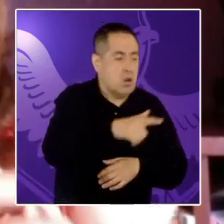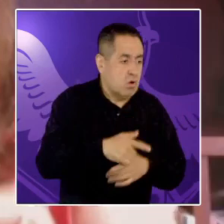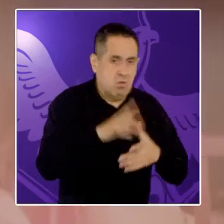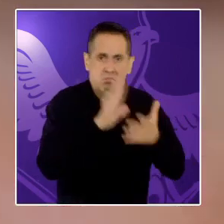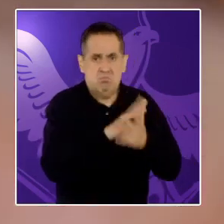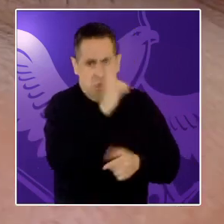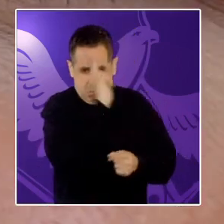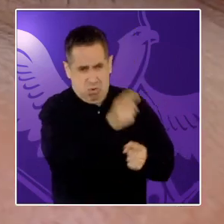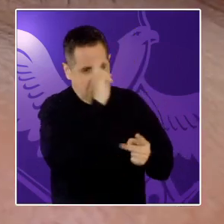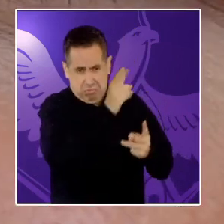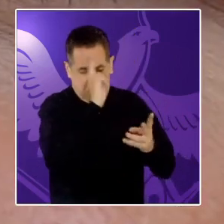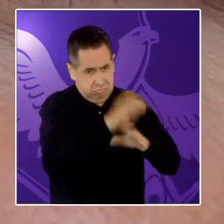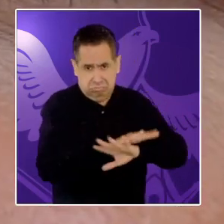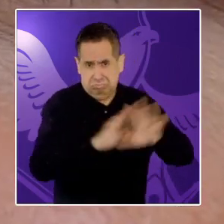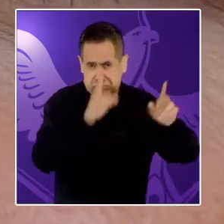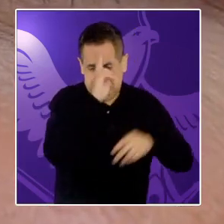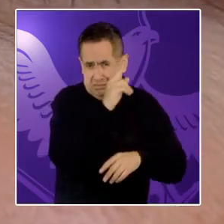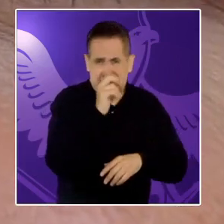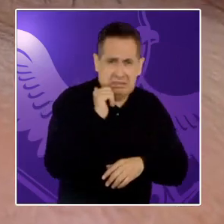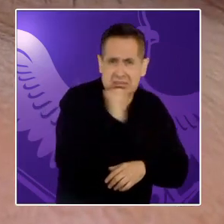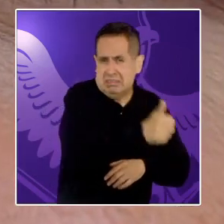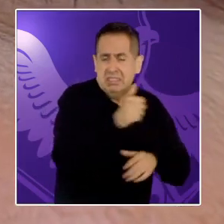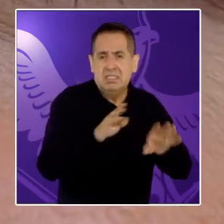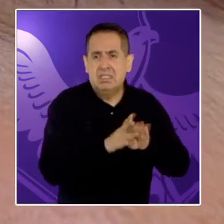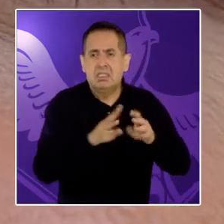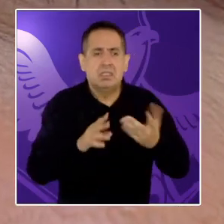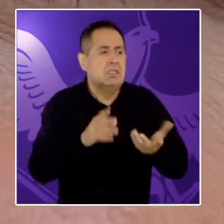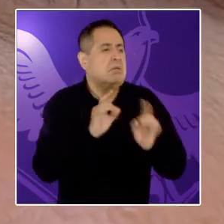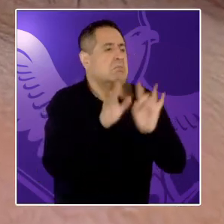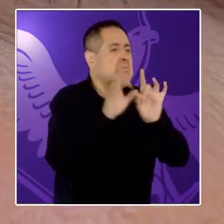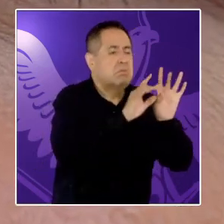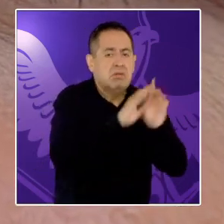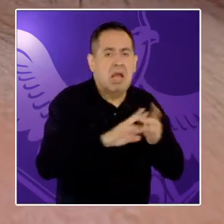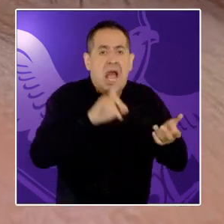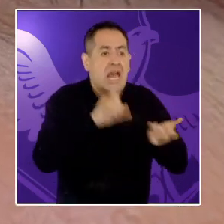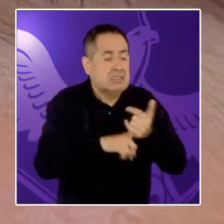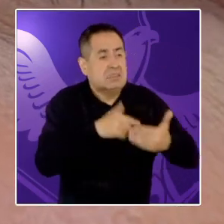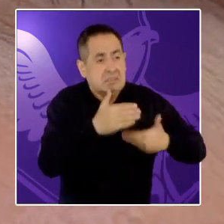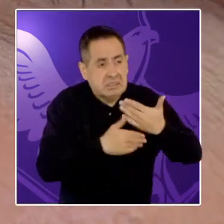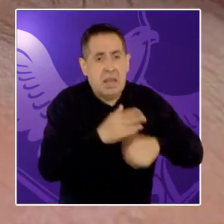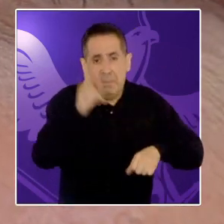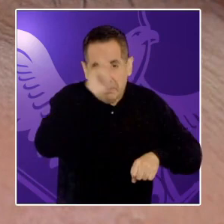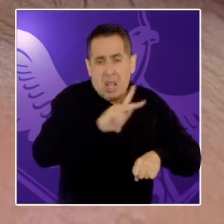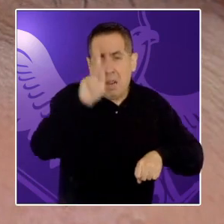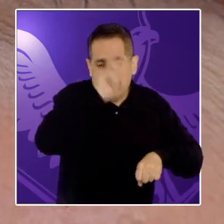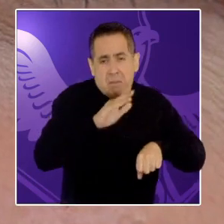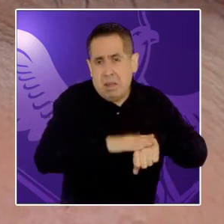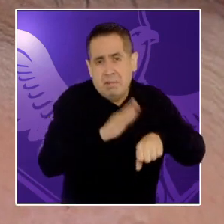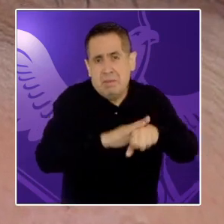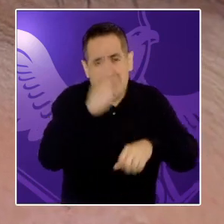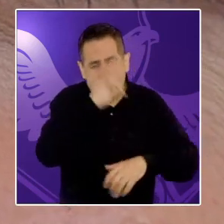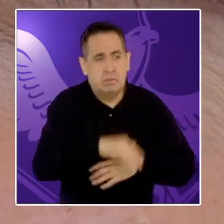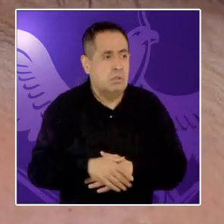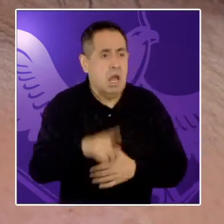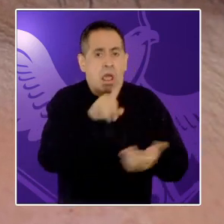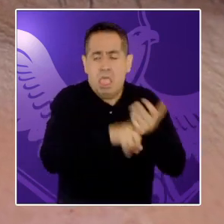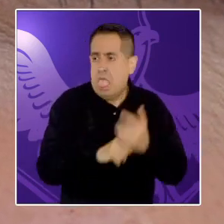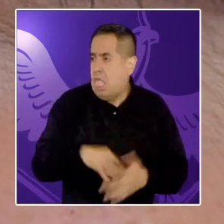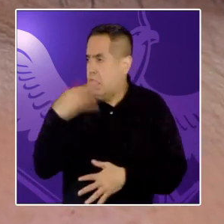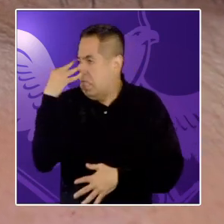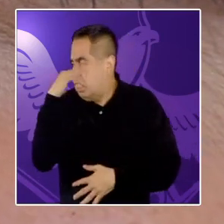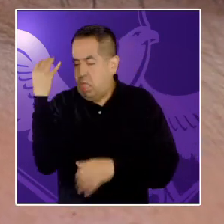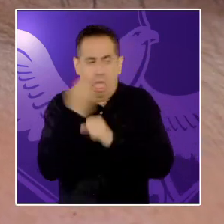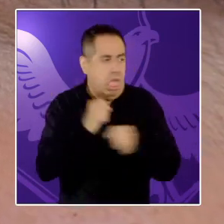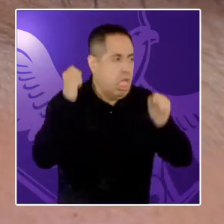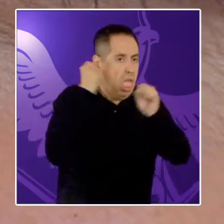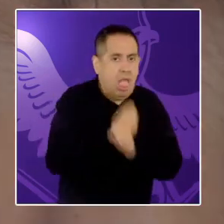que cualquier restricción, aun esta que es a favor de ellas, para un no contagio, es vivida como una agresión continua a la condición humana. El